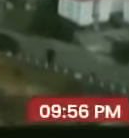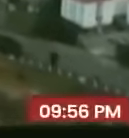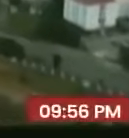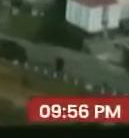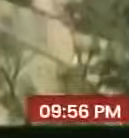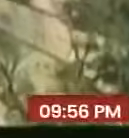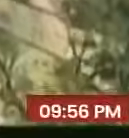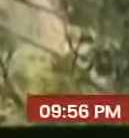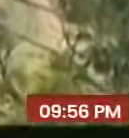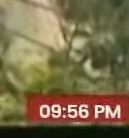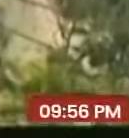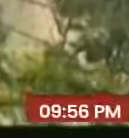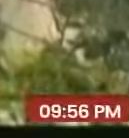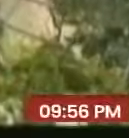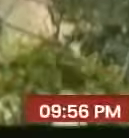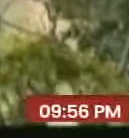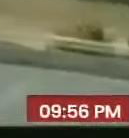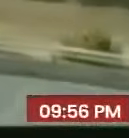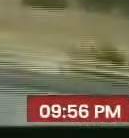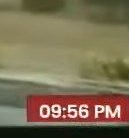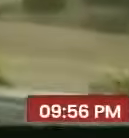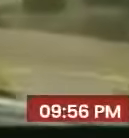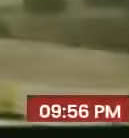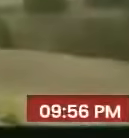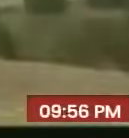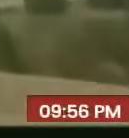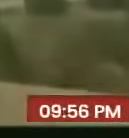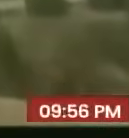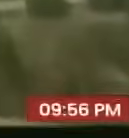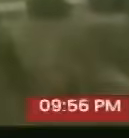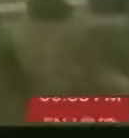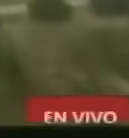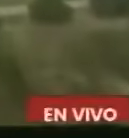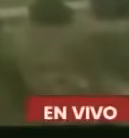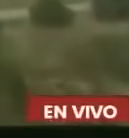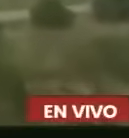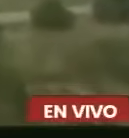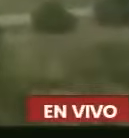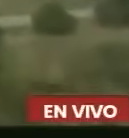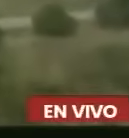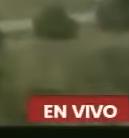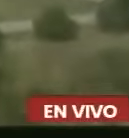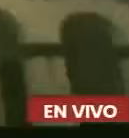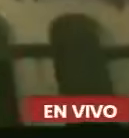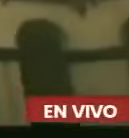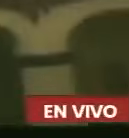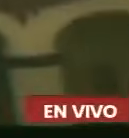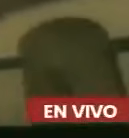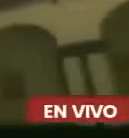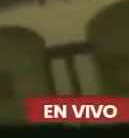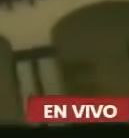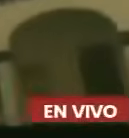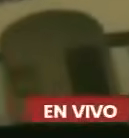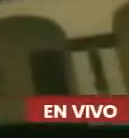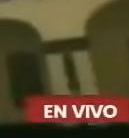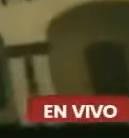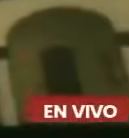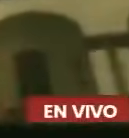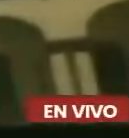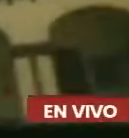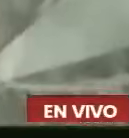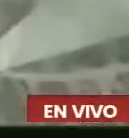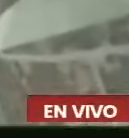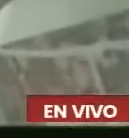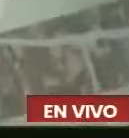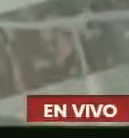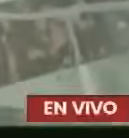Desde su capital, Aragua evoca tiempos, gestas y precursores que escribieron capítulos determinantes en